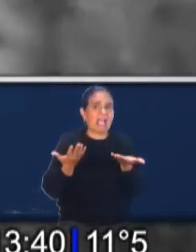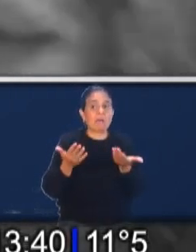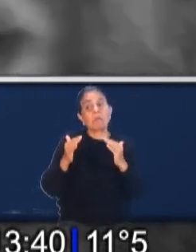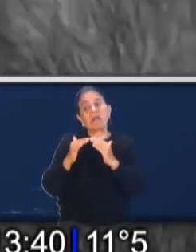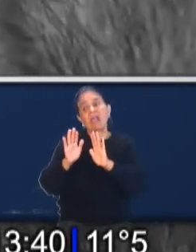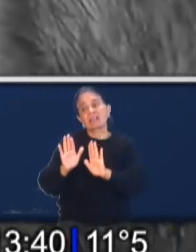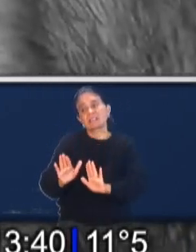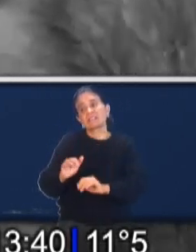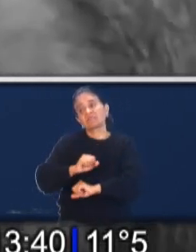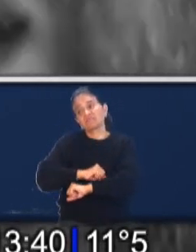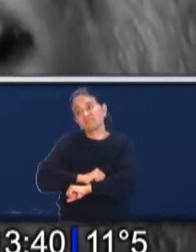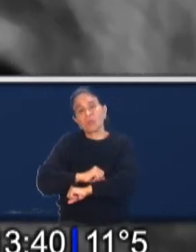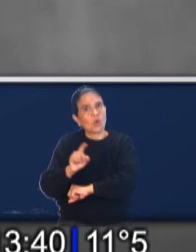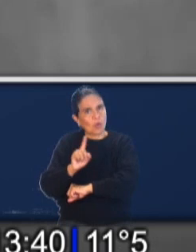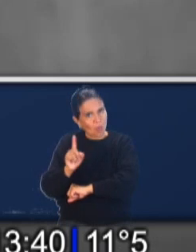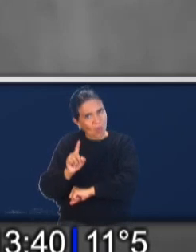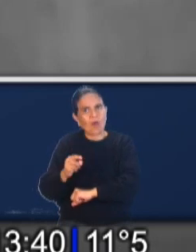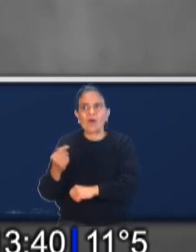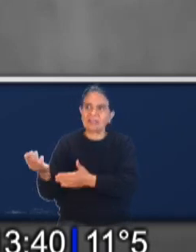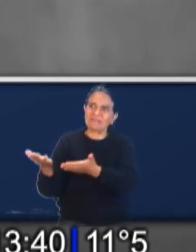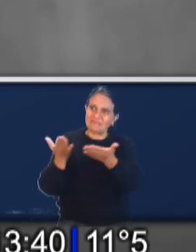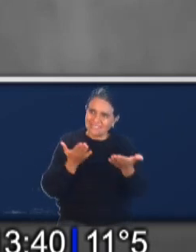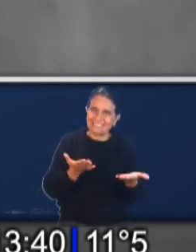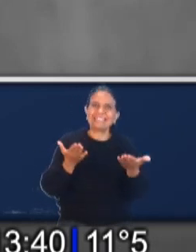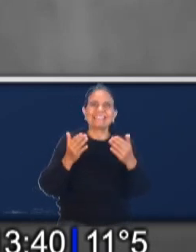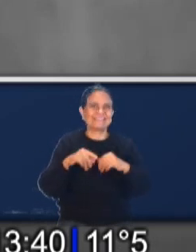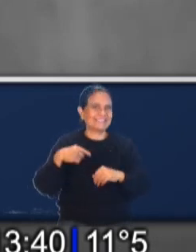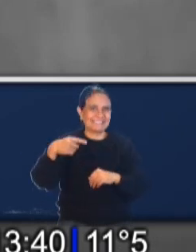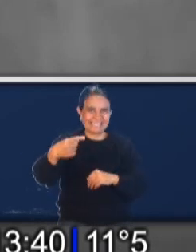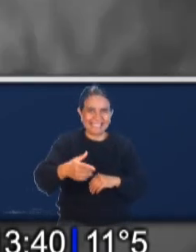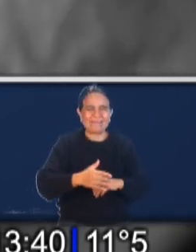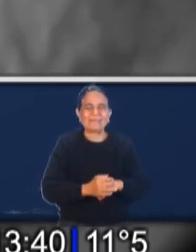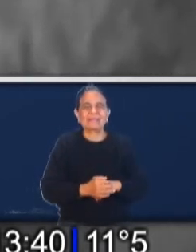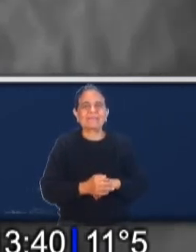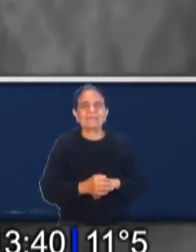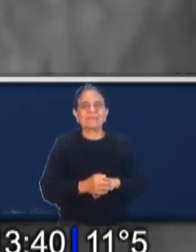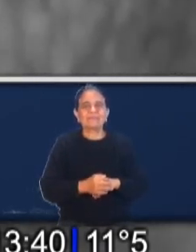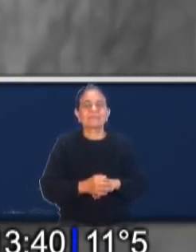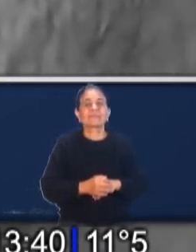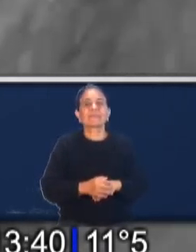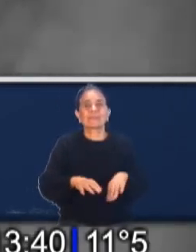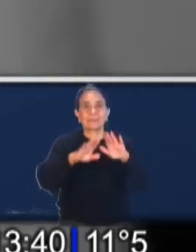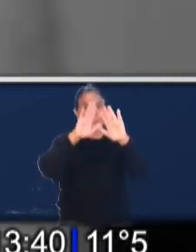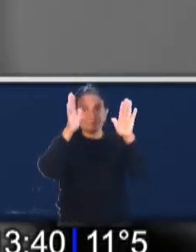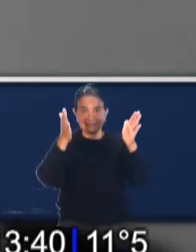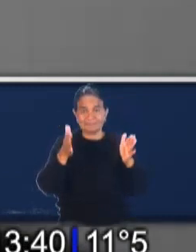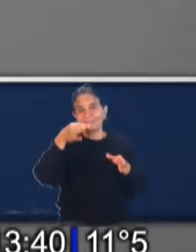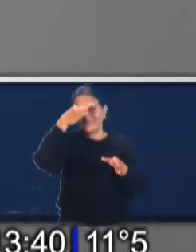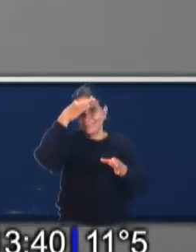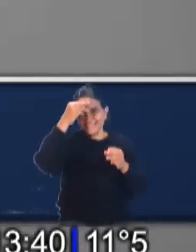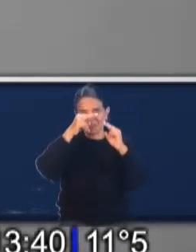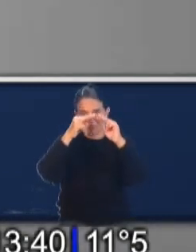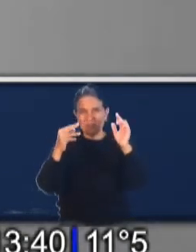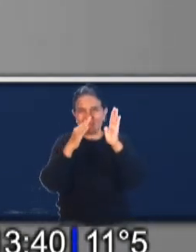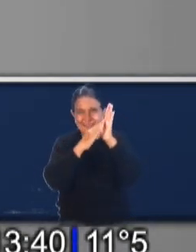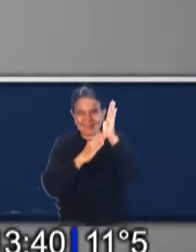tenemos siempre invitaciones. Y queríamos compartir con ustedes esta actividad en el Centro Cultural Puente Blanco, la